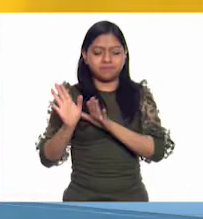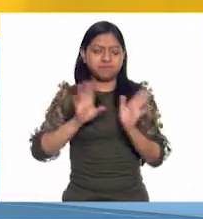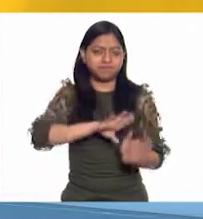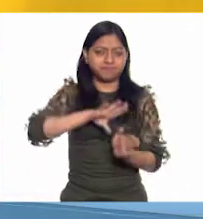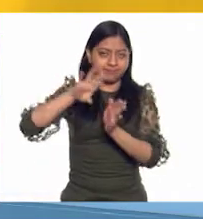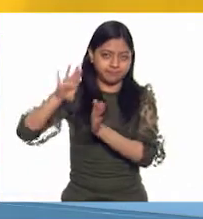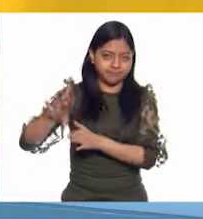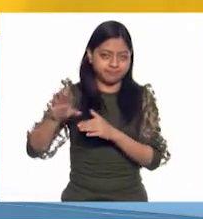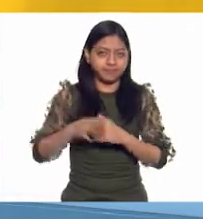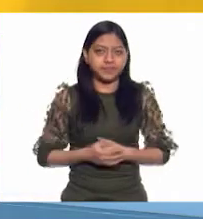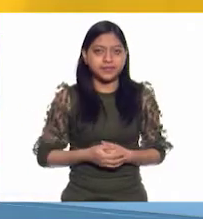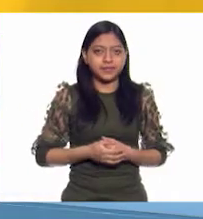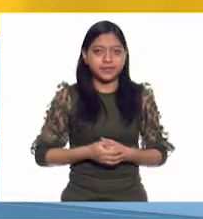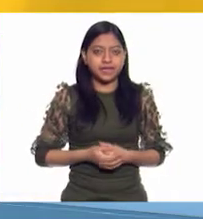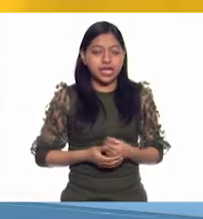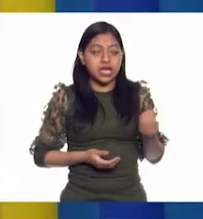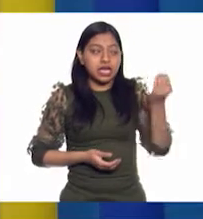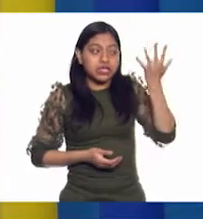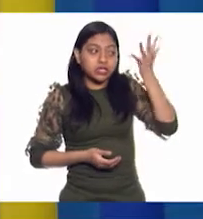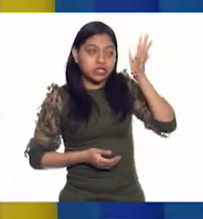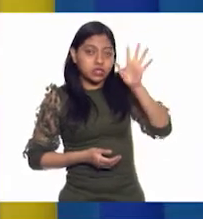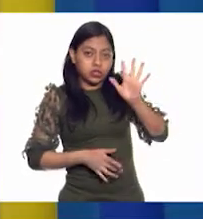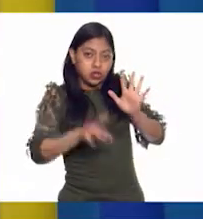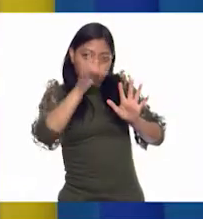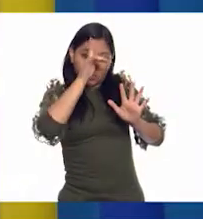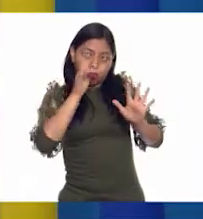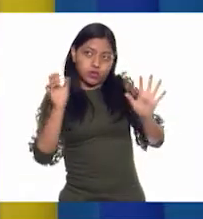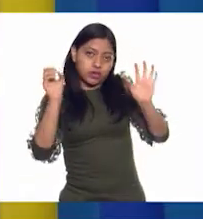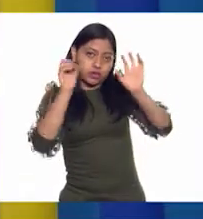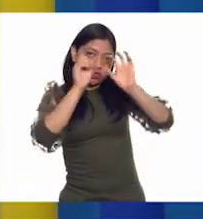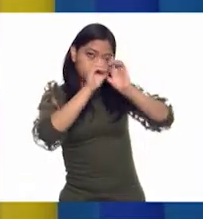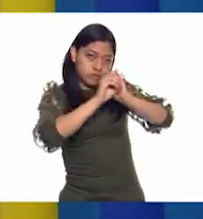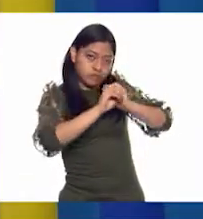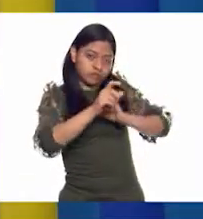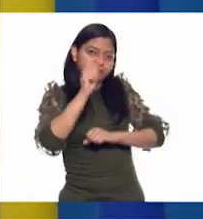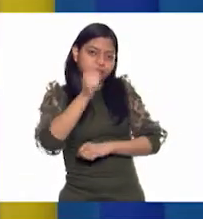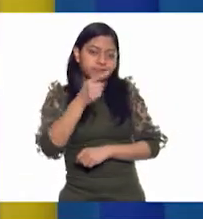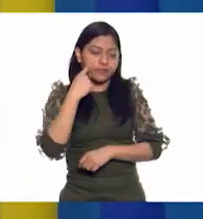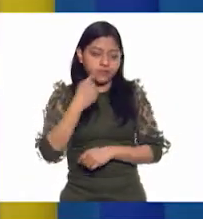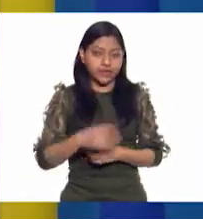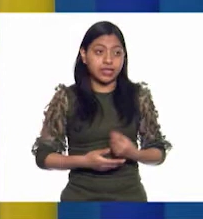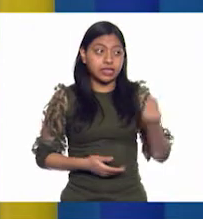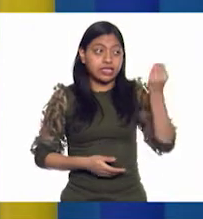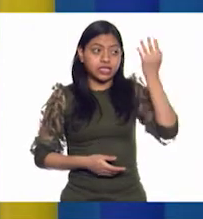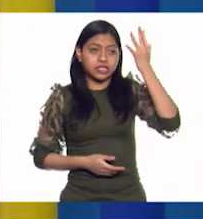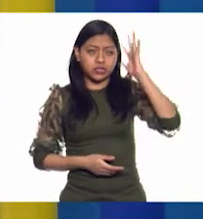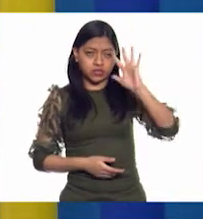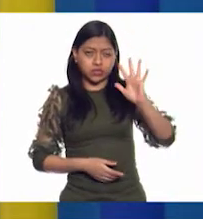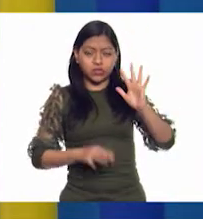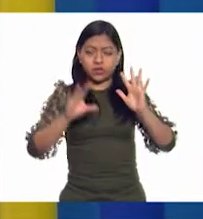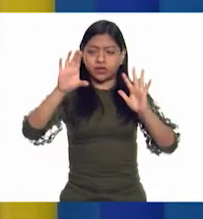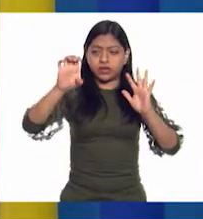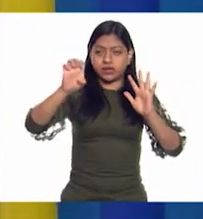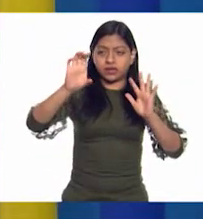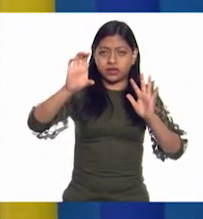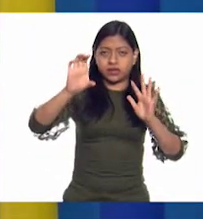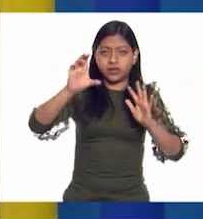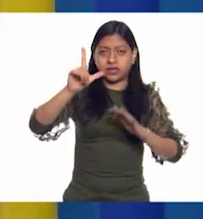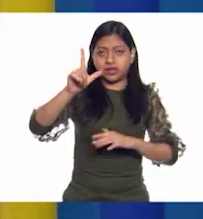puede platicar sobre el eclipse de sol, profesor? Con mucho gusto, María. El eclipse de sol ocurre cuando en pleno